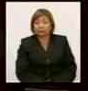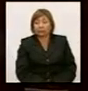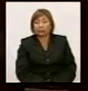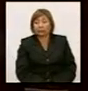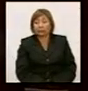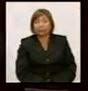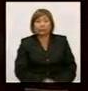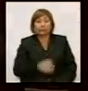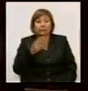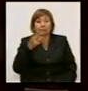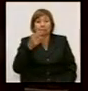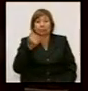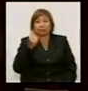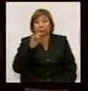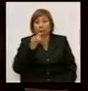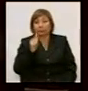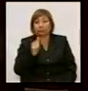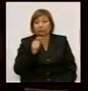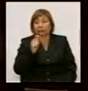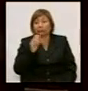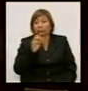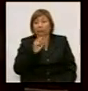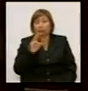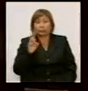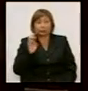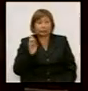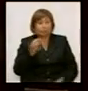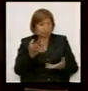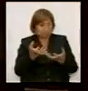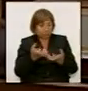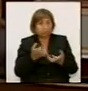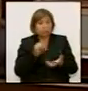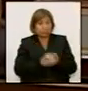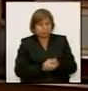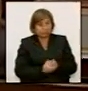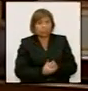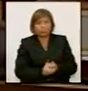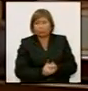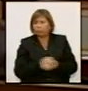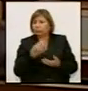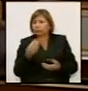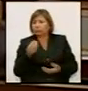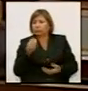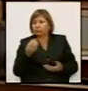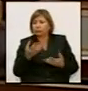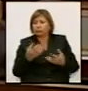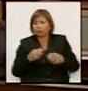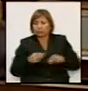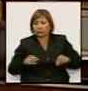Haya de la Torre presidía el Parlamento. ¿Por quién?